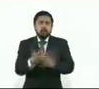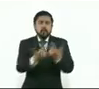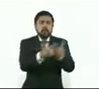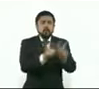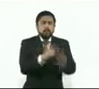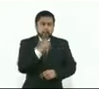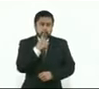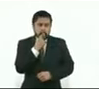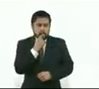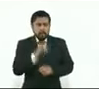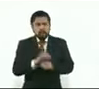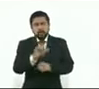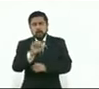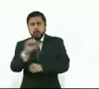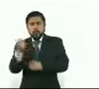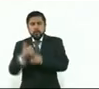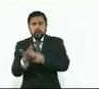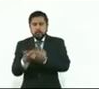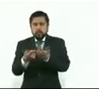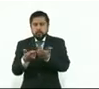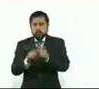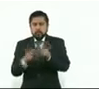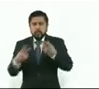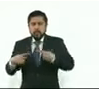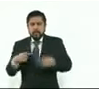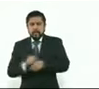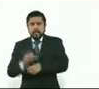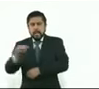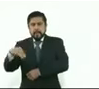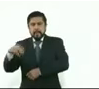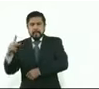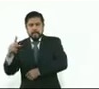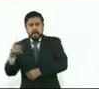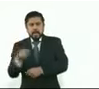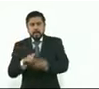agencia del Ministerio Público y también una agencia de